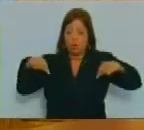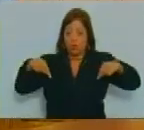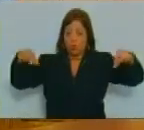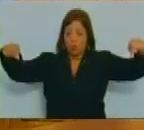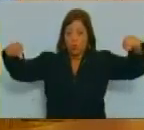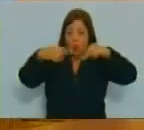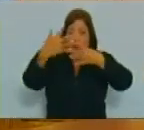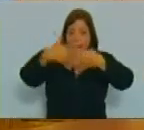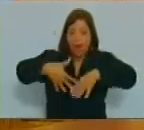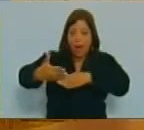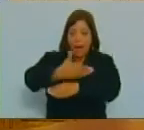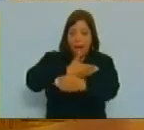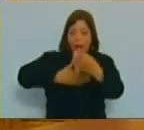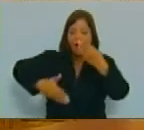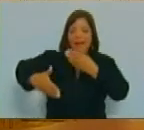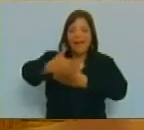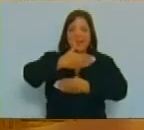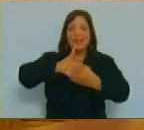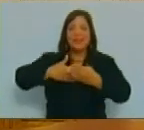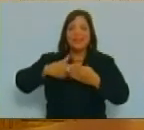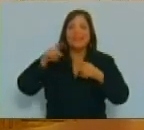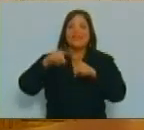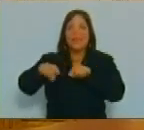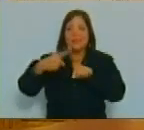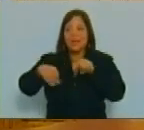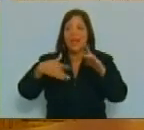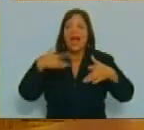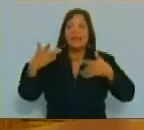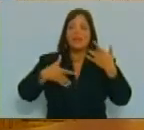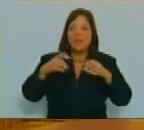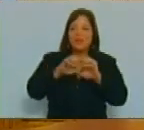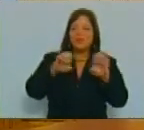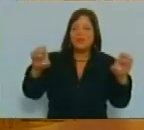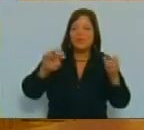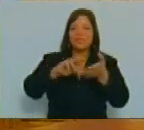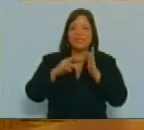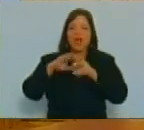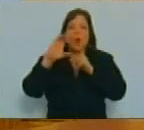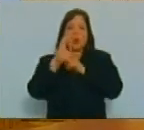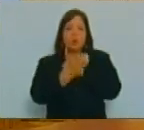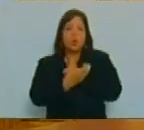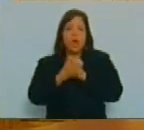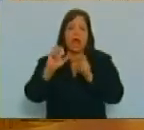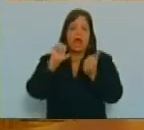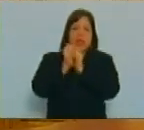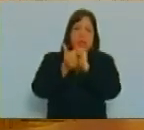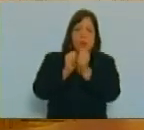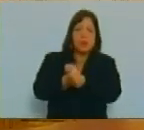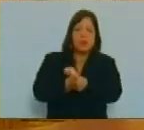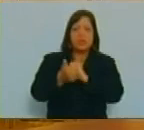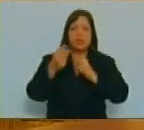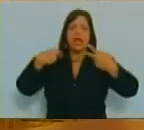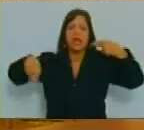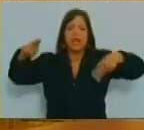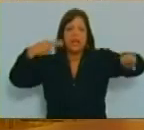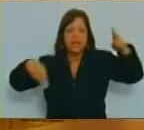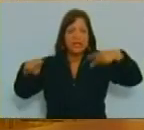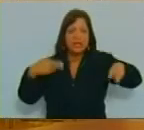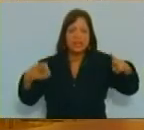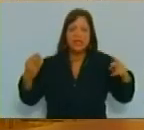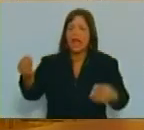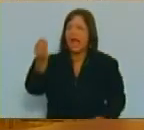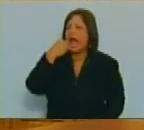interactivo sino que también se involucre actividades educativas culturales deportivas recreativas de